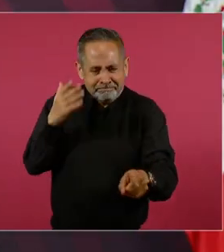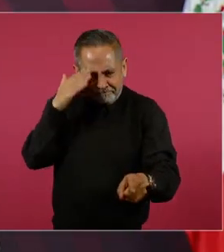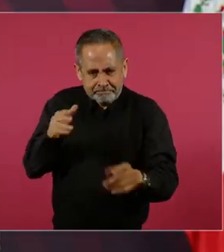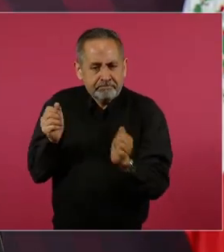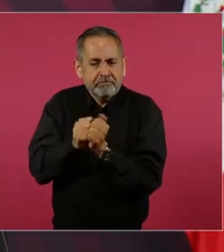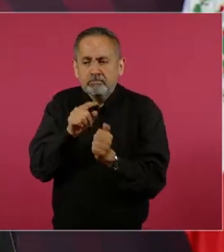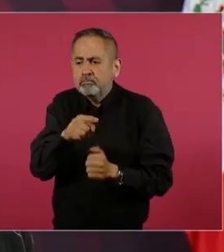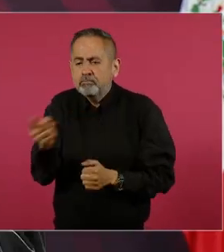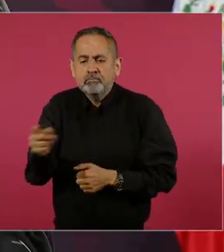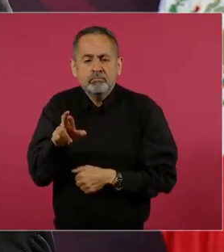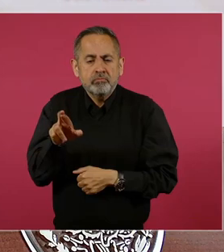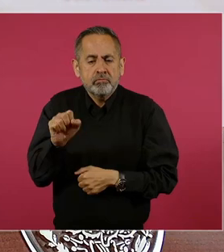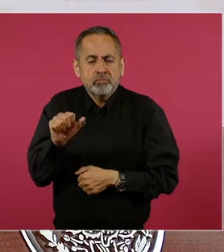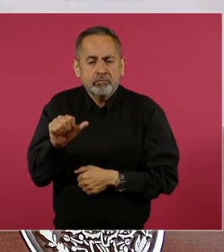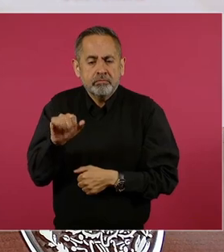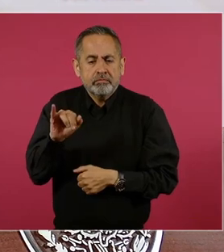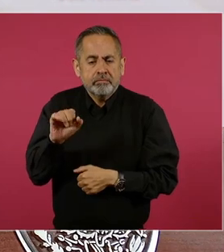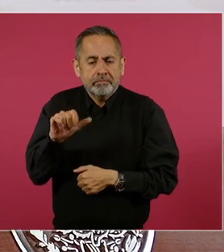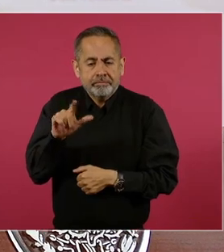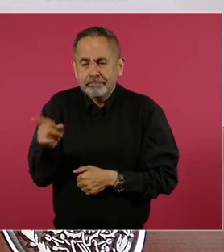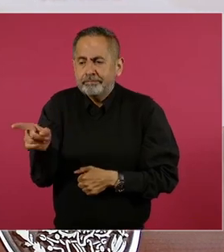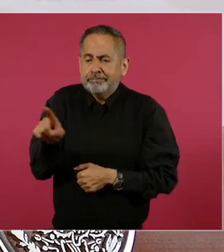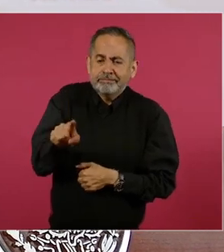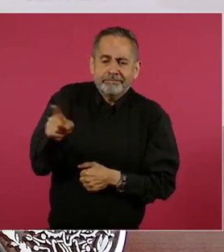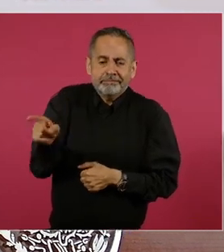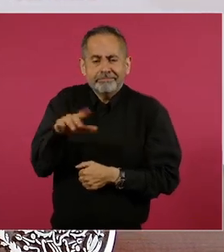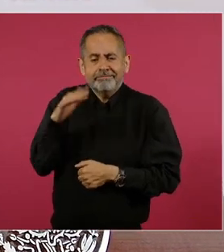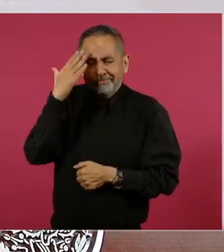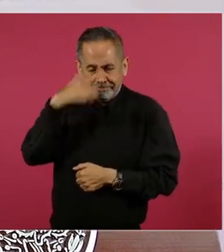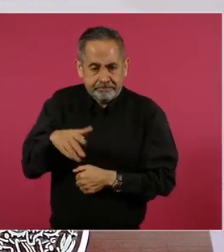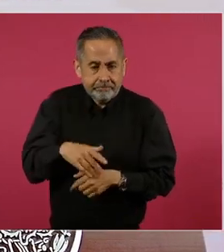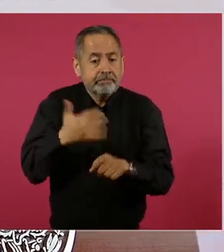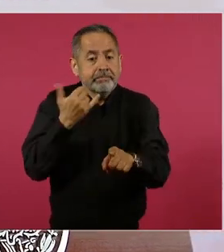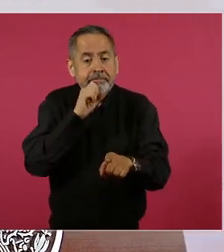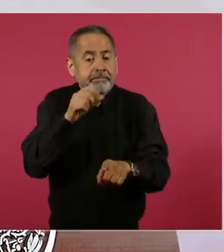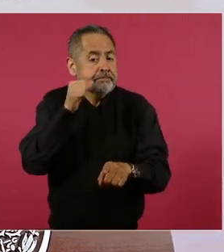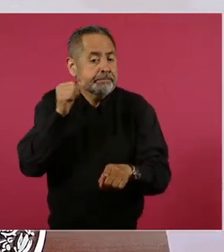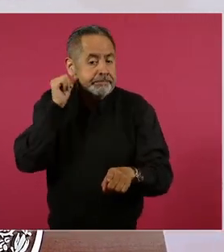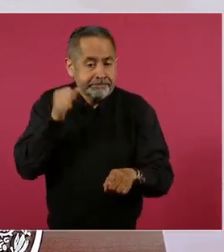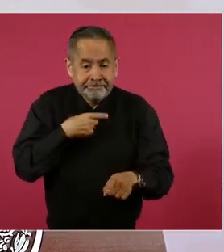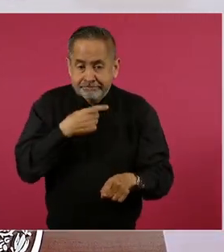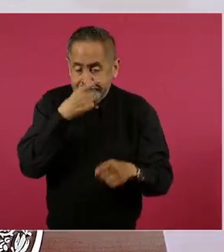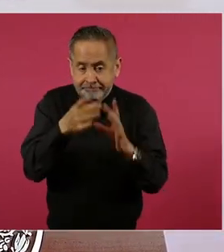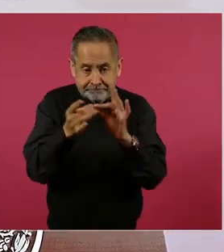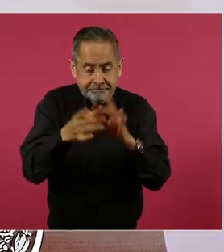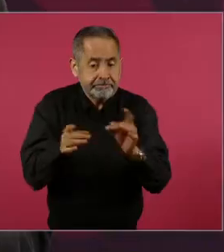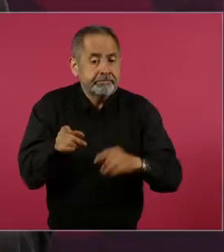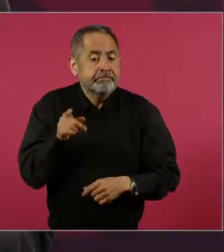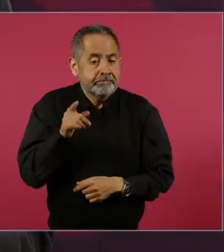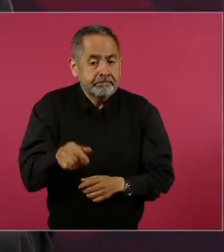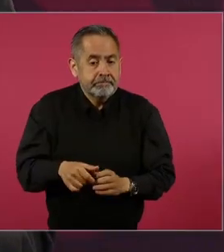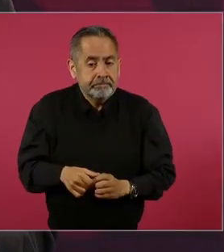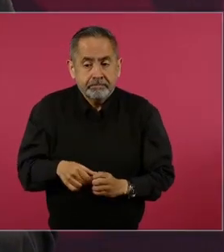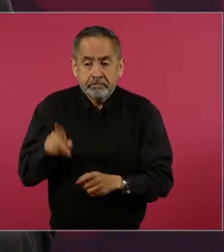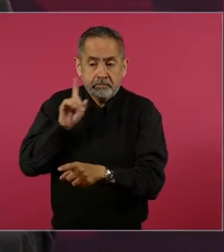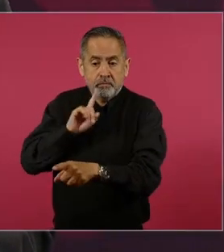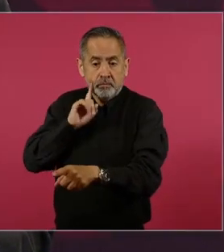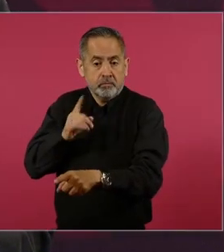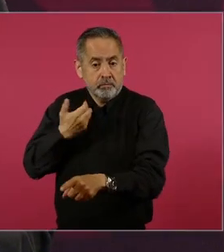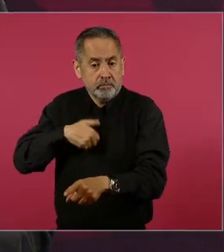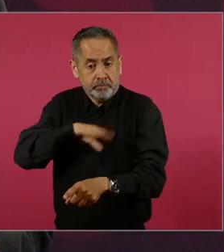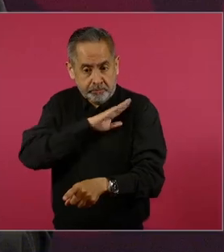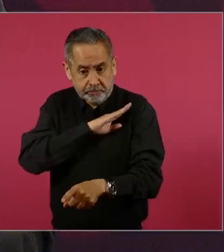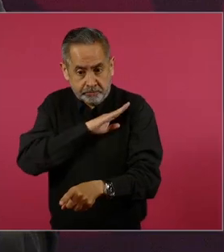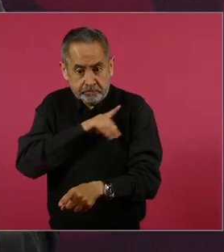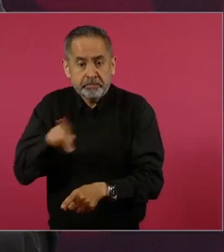con Rosa Isela, además, ayer hablaba yo de que decidió la presidenta